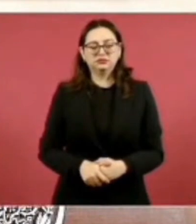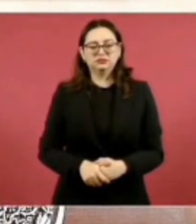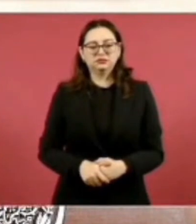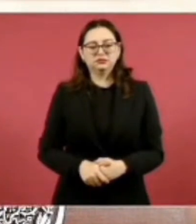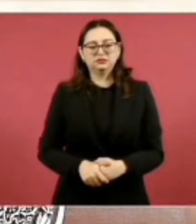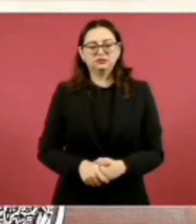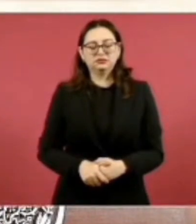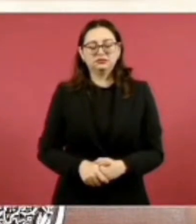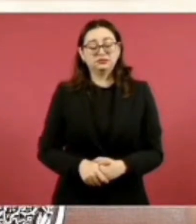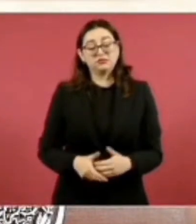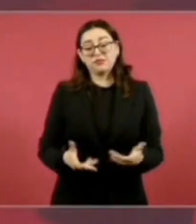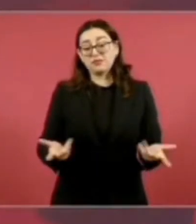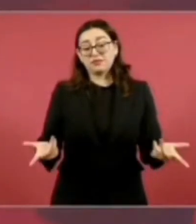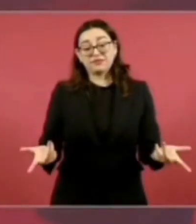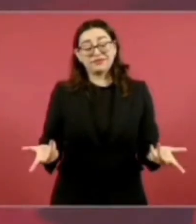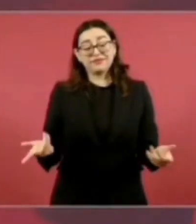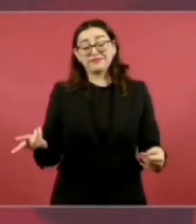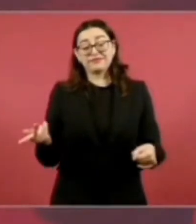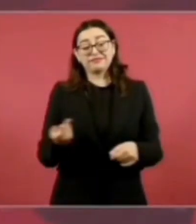están